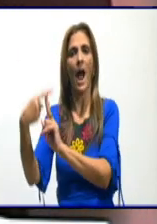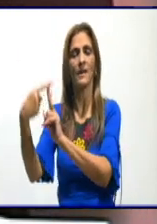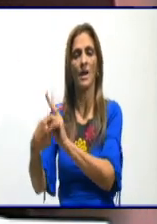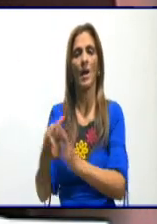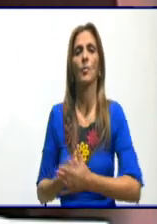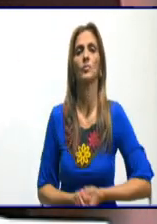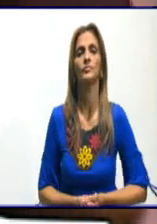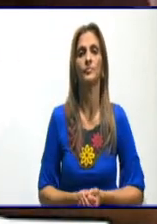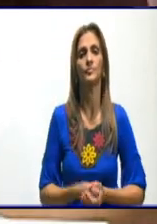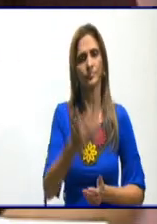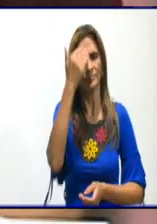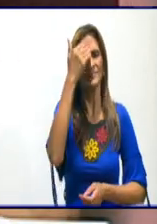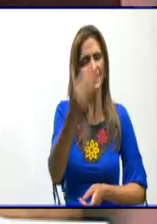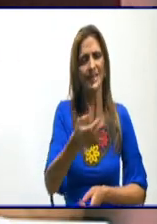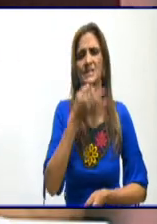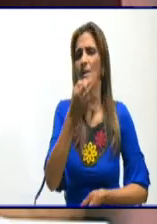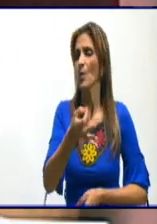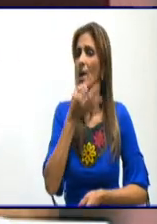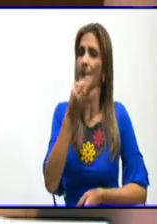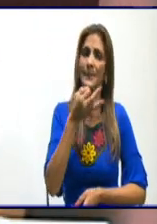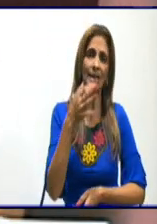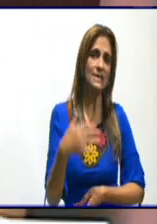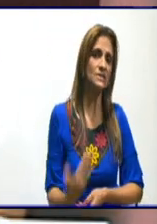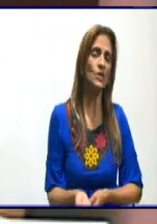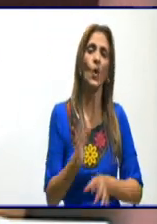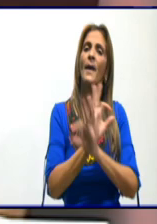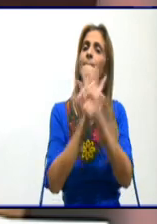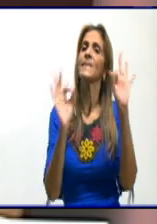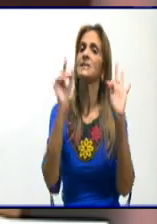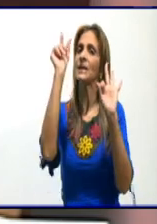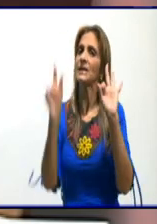Doctor Otto Reinaldo Peláez, especialista del Instituto de